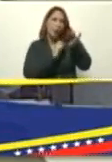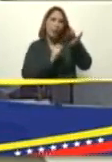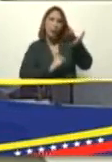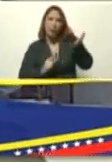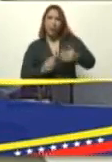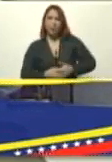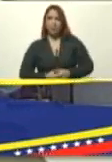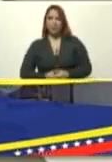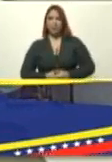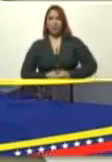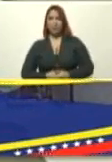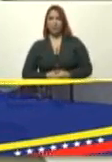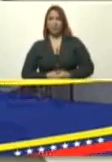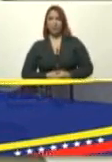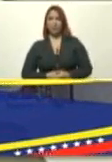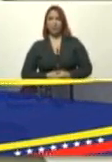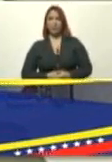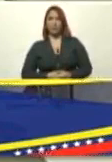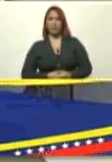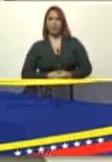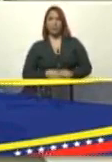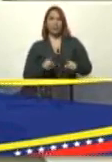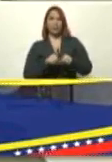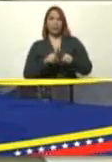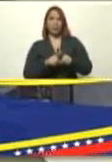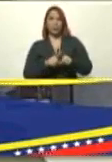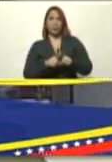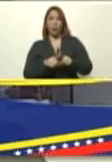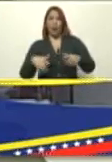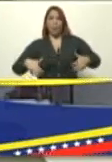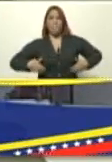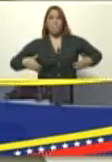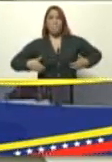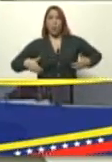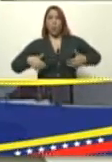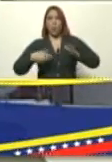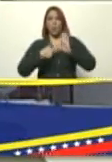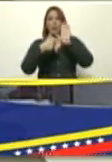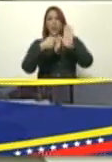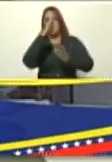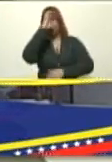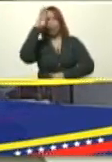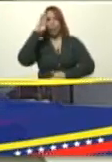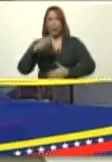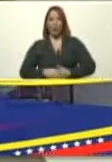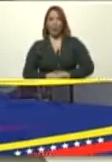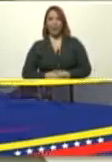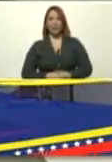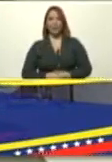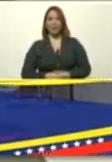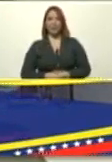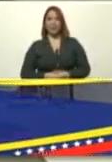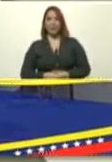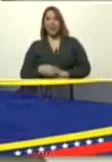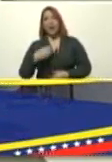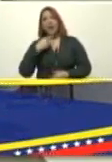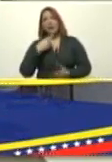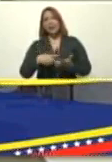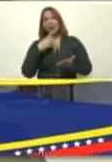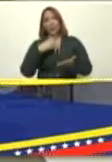teclea como los monos estos que presenta Diosdado, los traductores de los discursos de